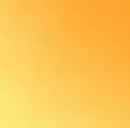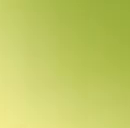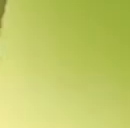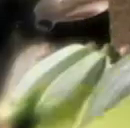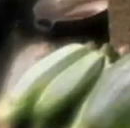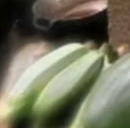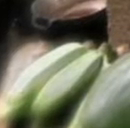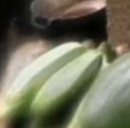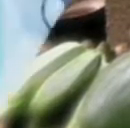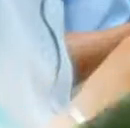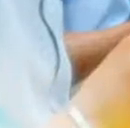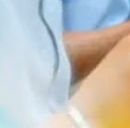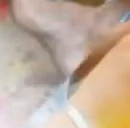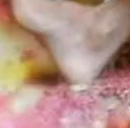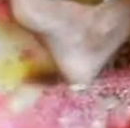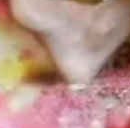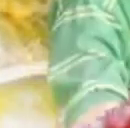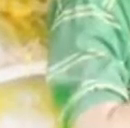y